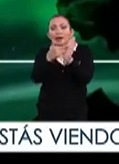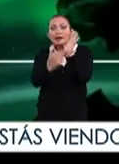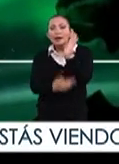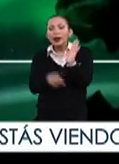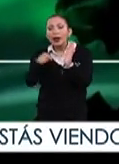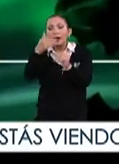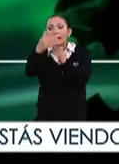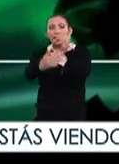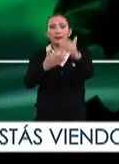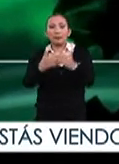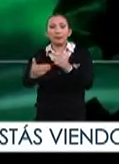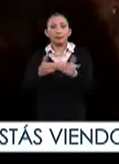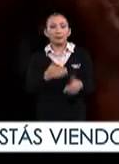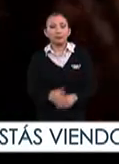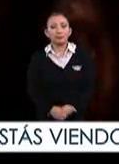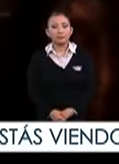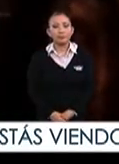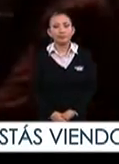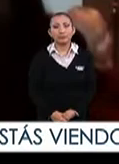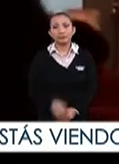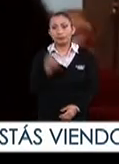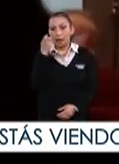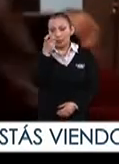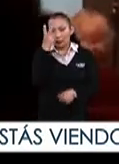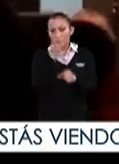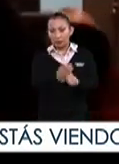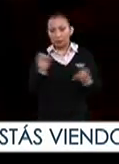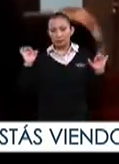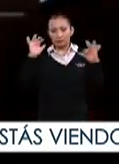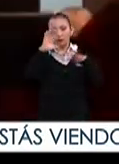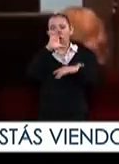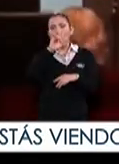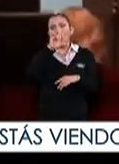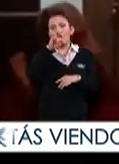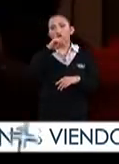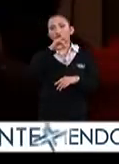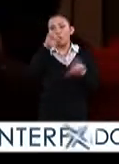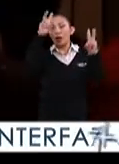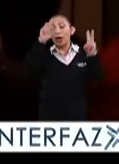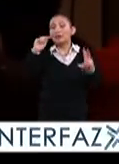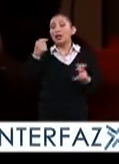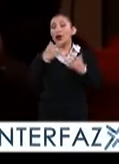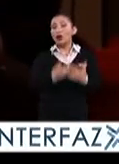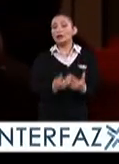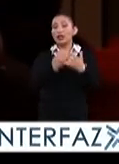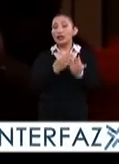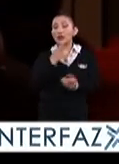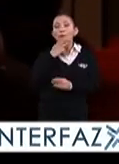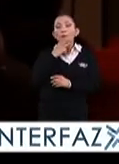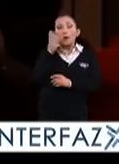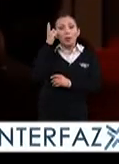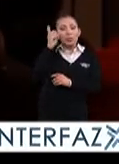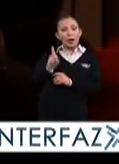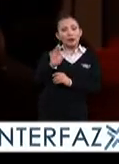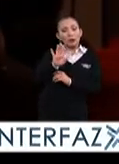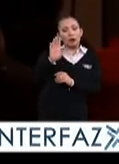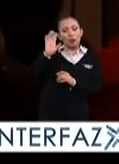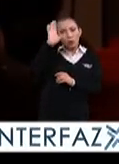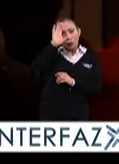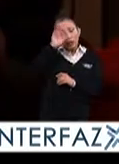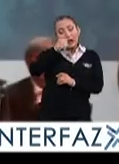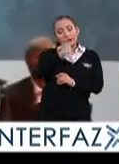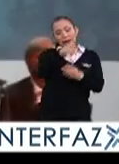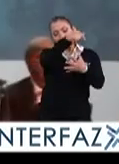alumbran a nuestra época. Durante este tercer coloquio, Tecnología y Patrimonio Cultural, se presentaron